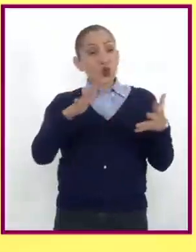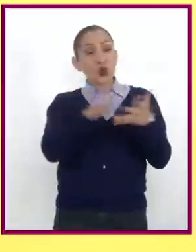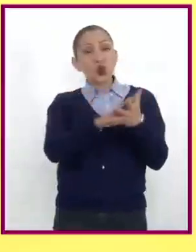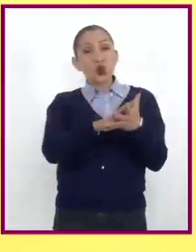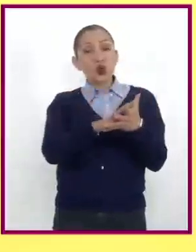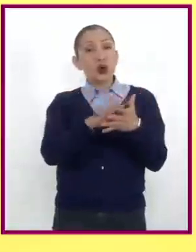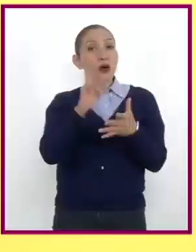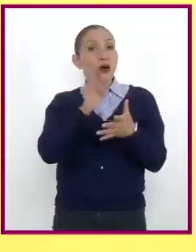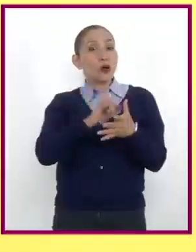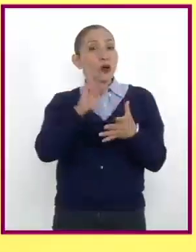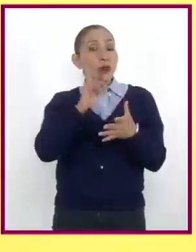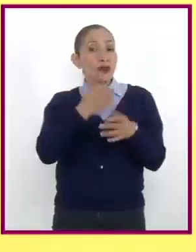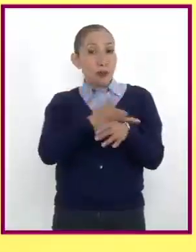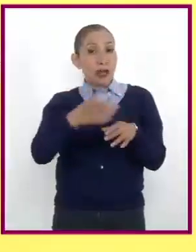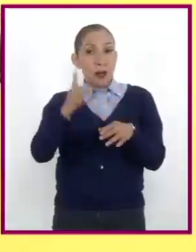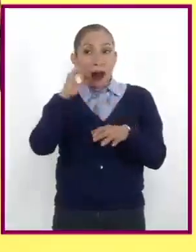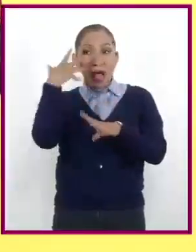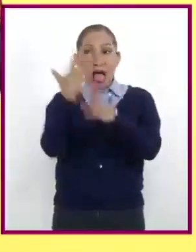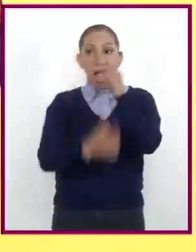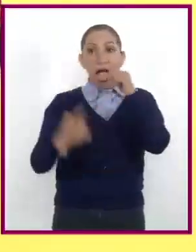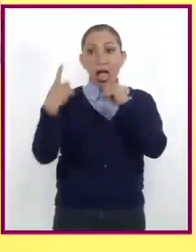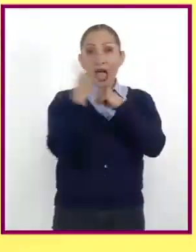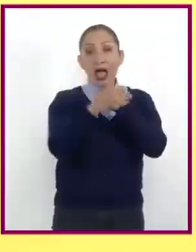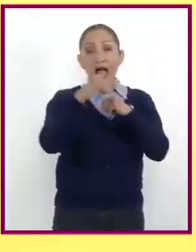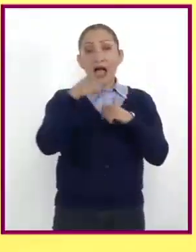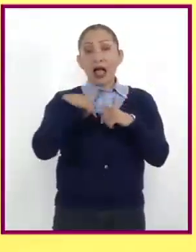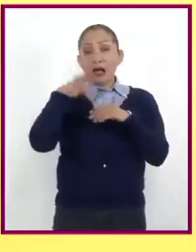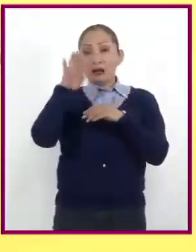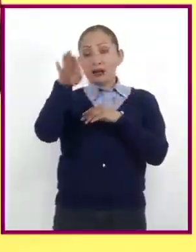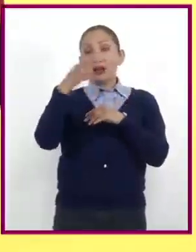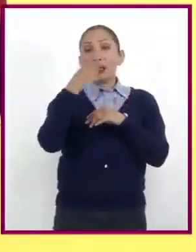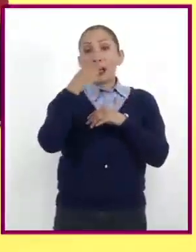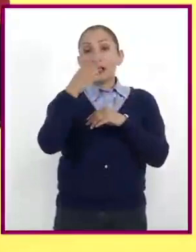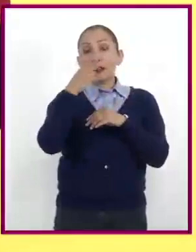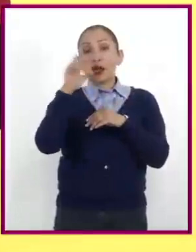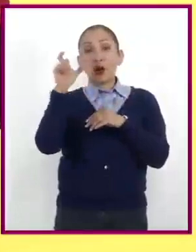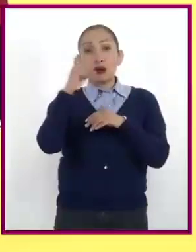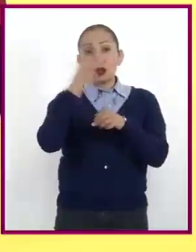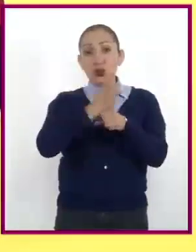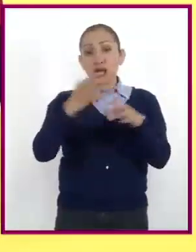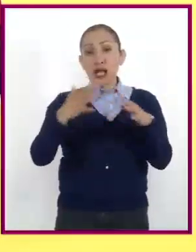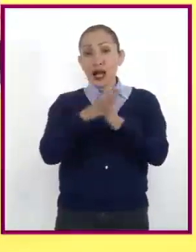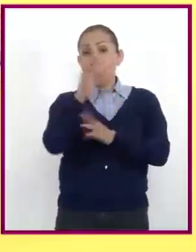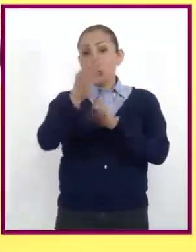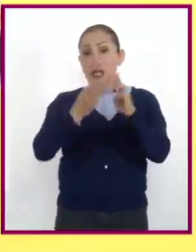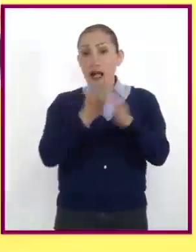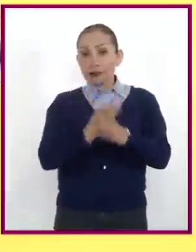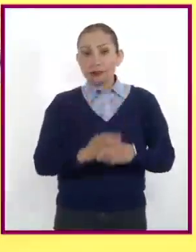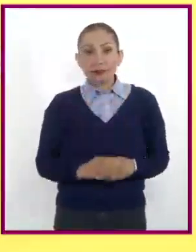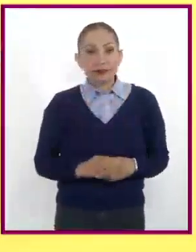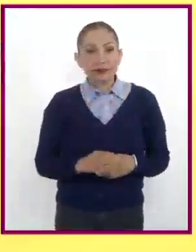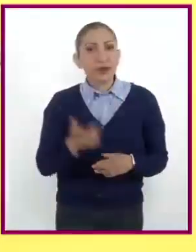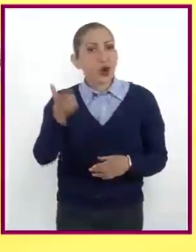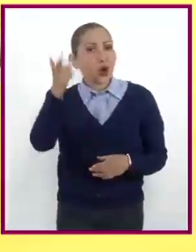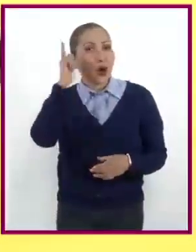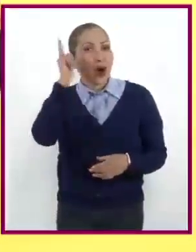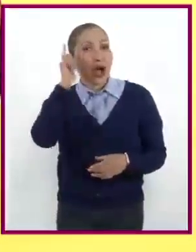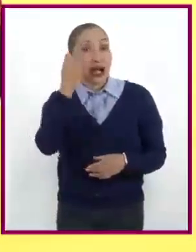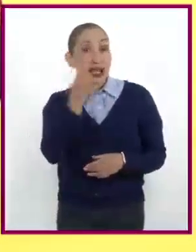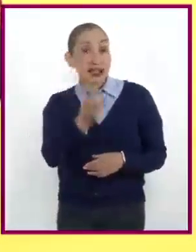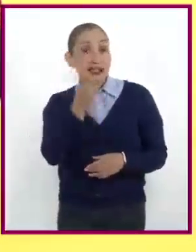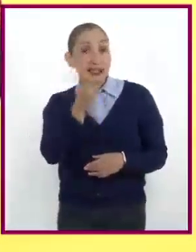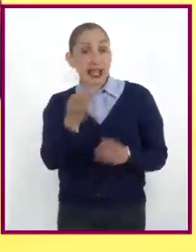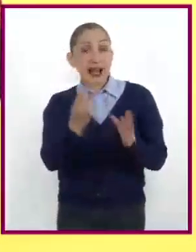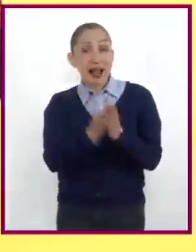dentro de un ático para huir de la persecución nazi contra los judíos durante la Segunda Guerra Mundial. Esperamos que